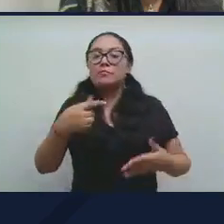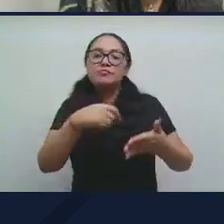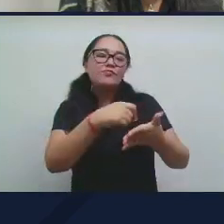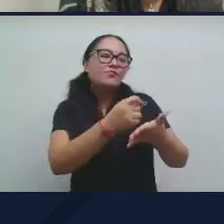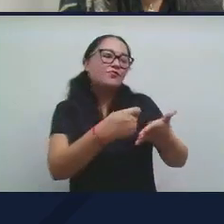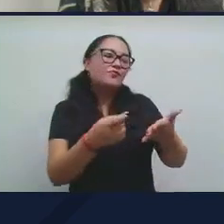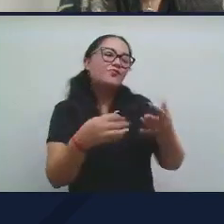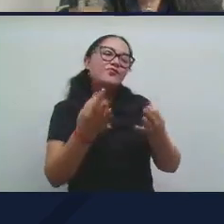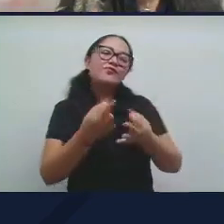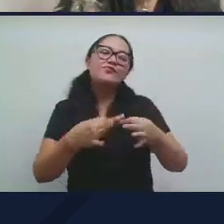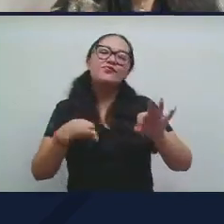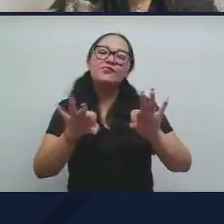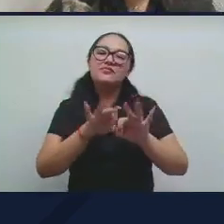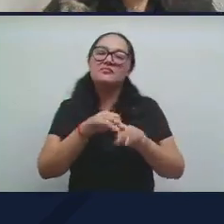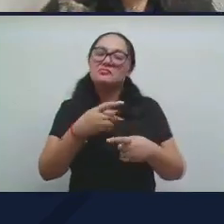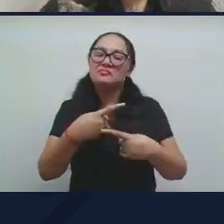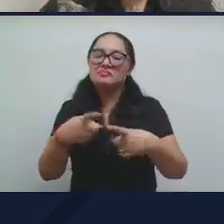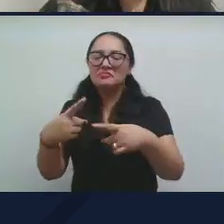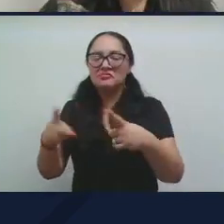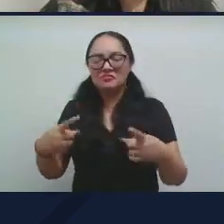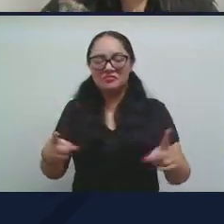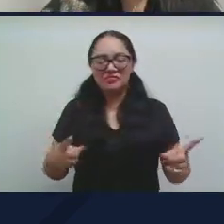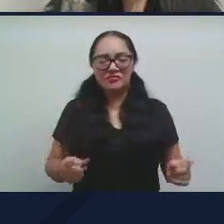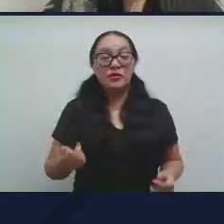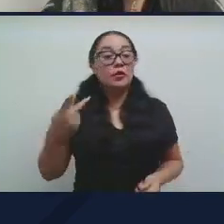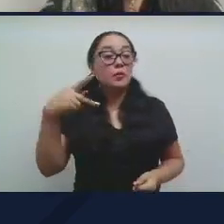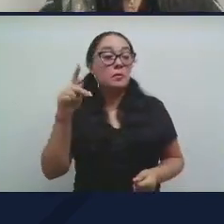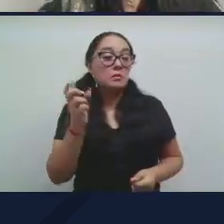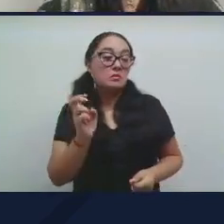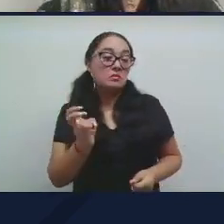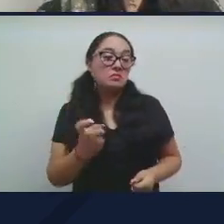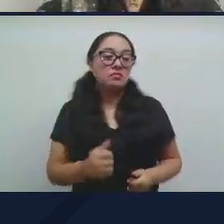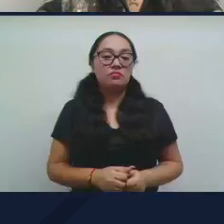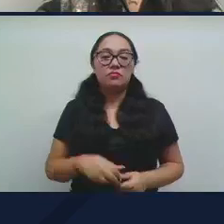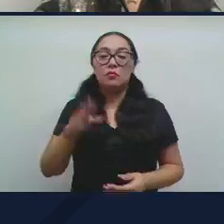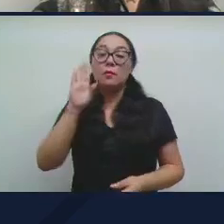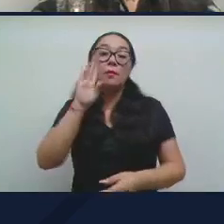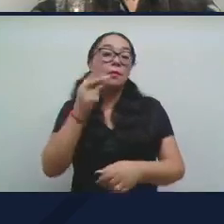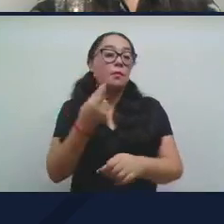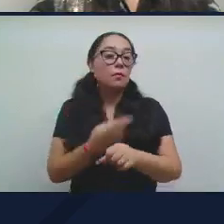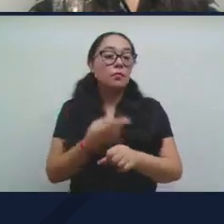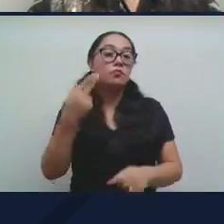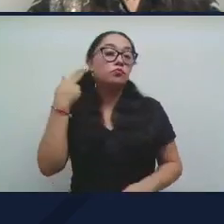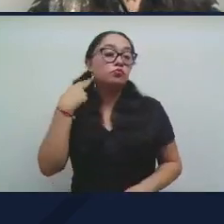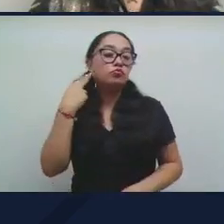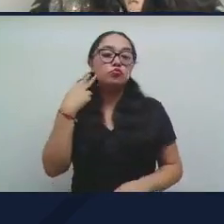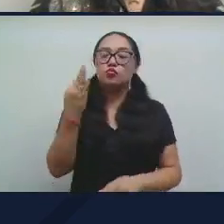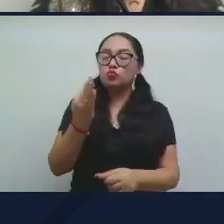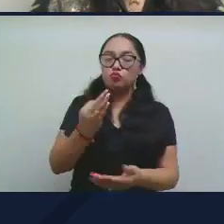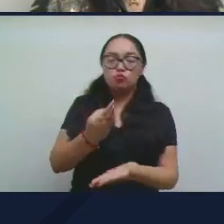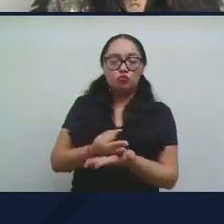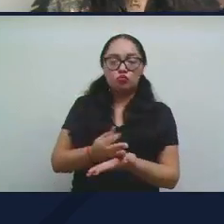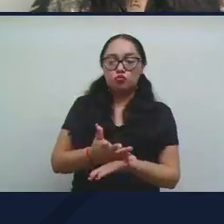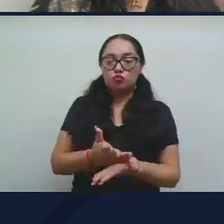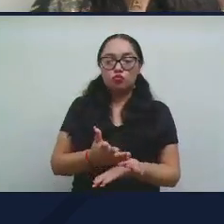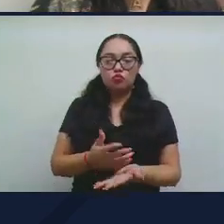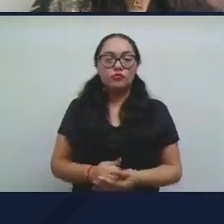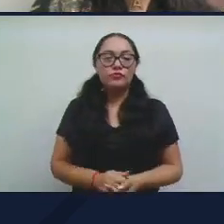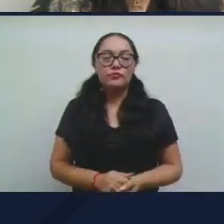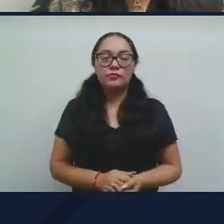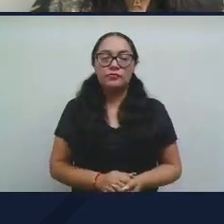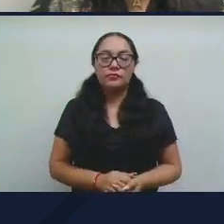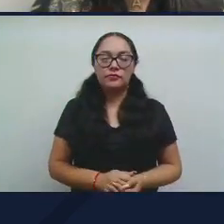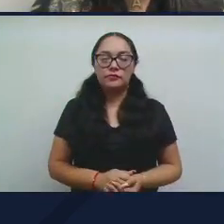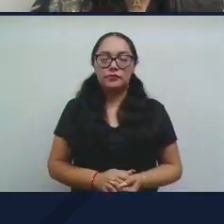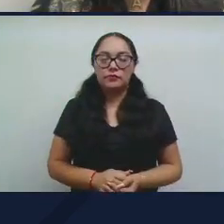Pero eso es una facultad exclusiva de los notarios. iniciativa de los notarios. Muchas gracias. En dado